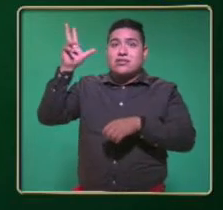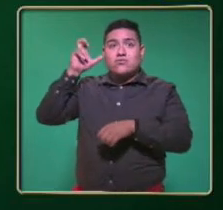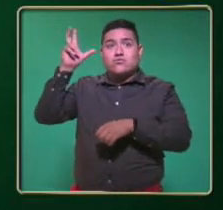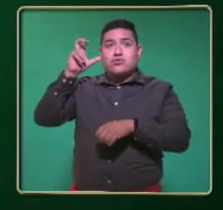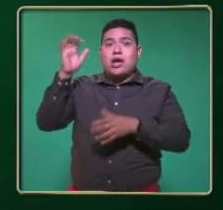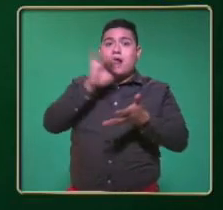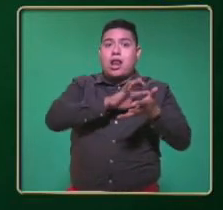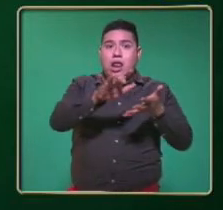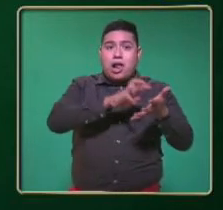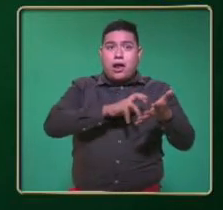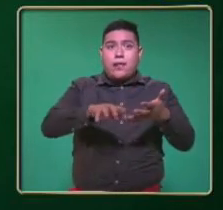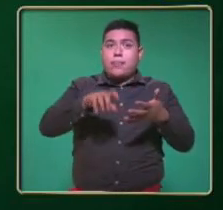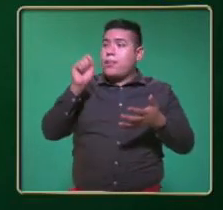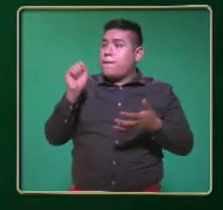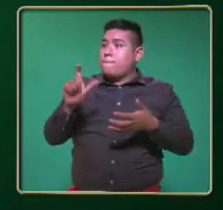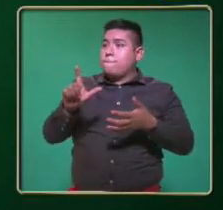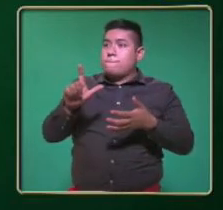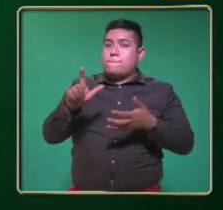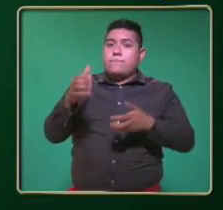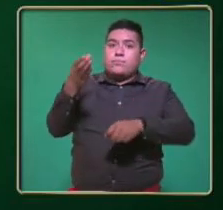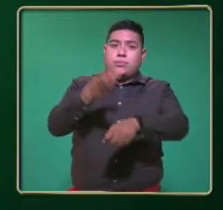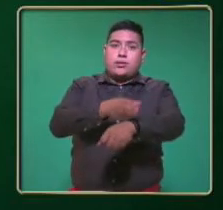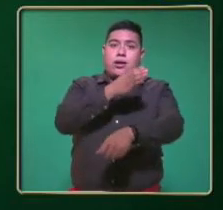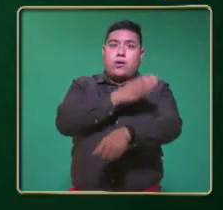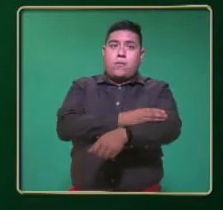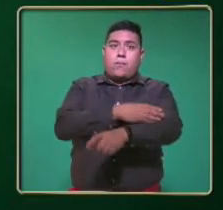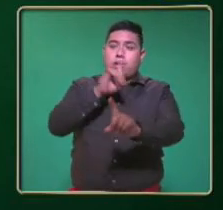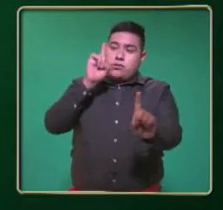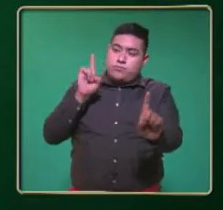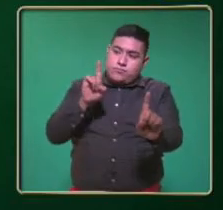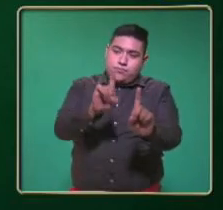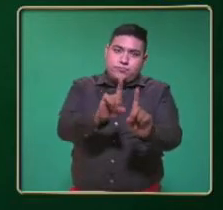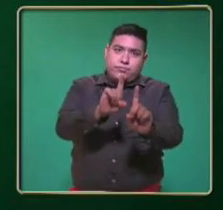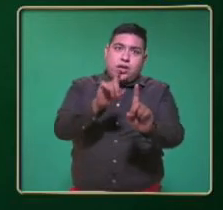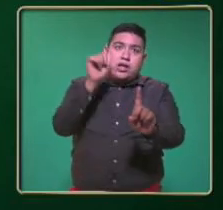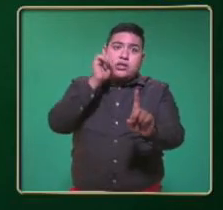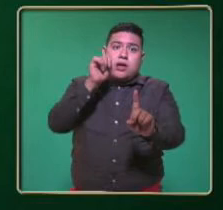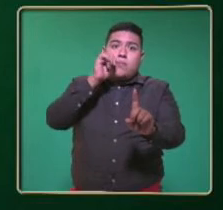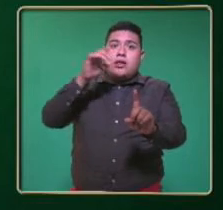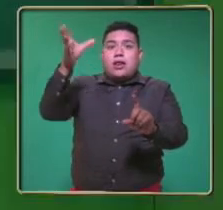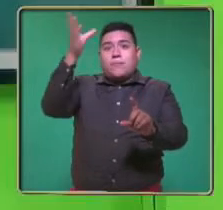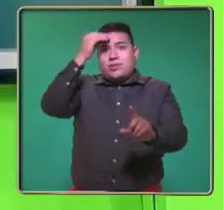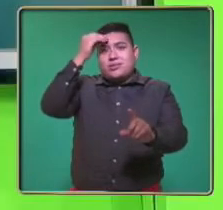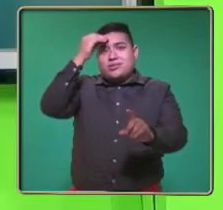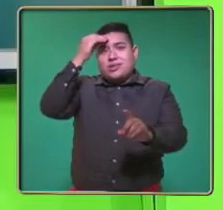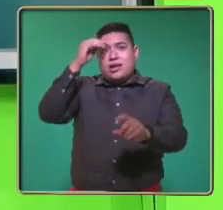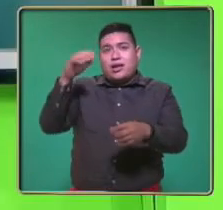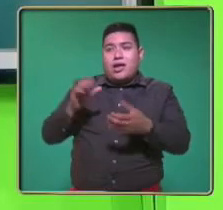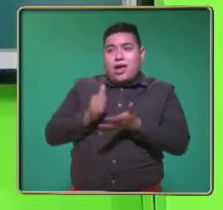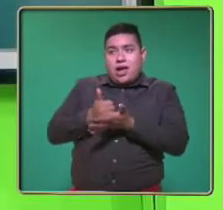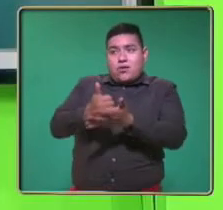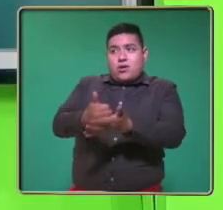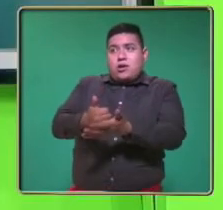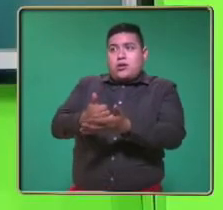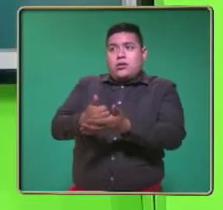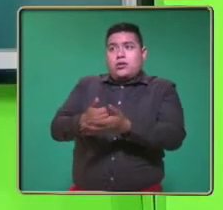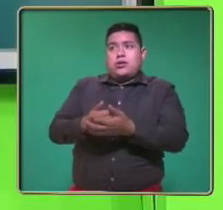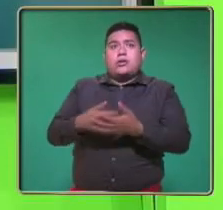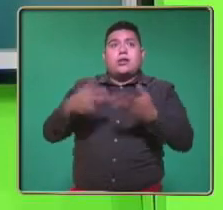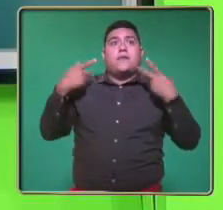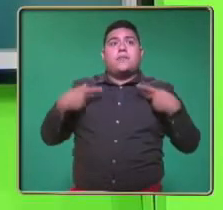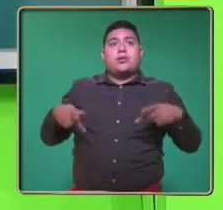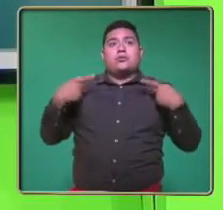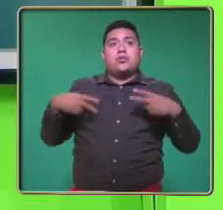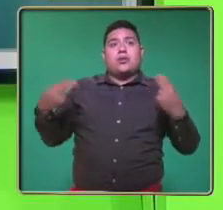bueno, pues también, sobre todo, acompañarlo siempre guiando su aprendizaje. Ser nosotros esa persona